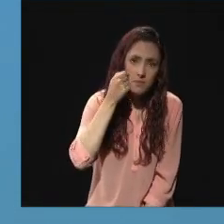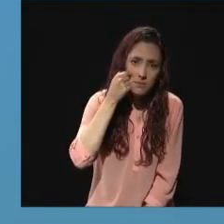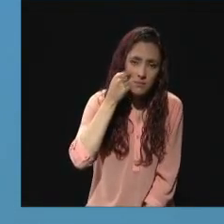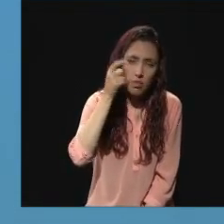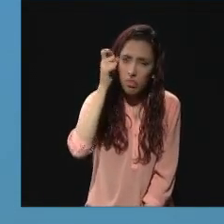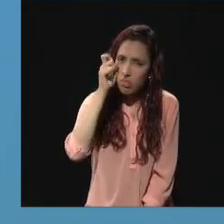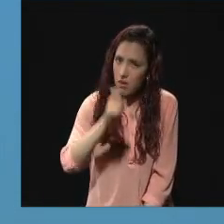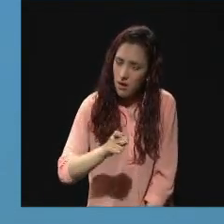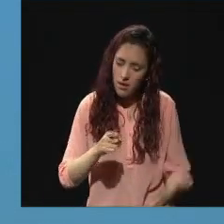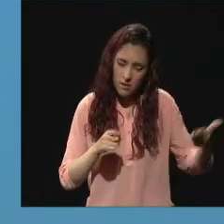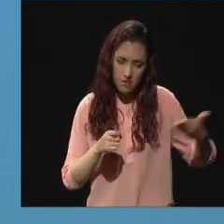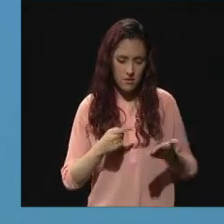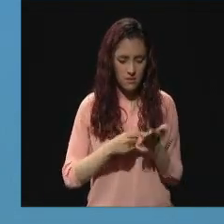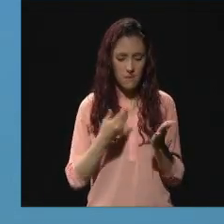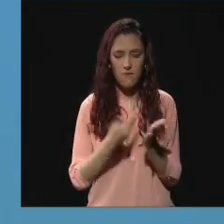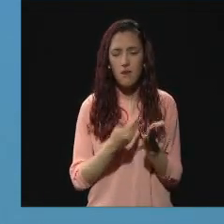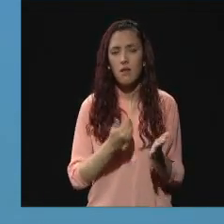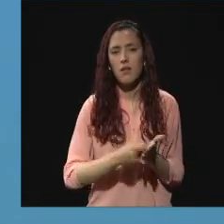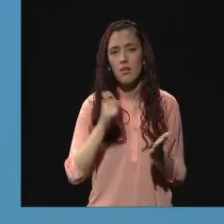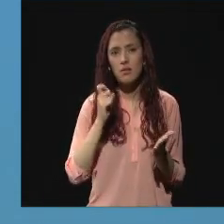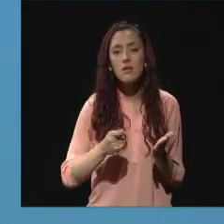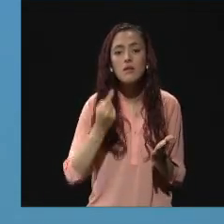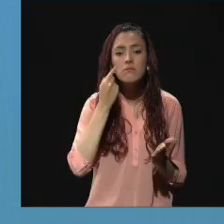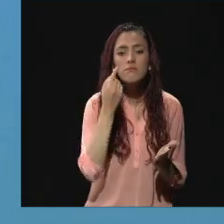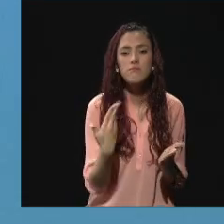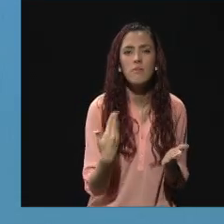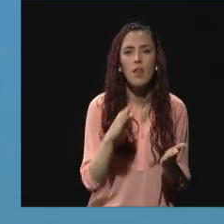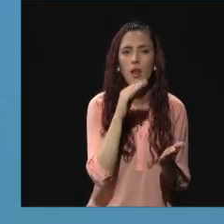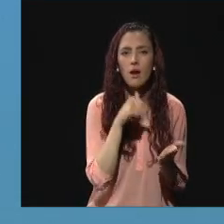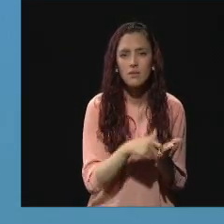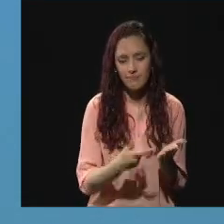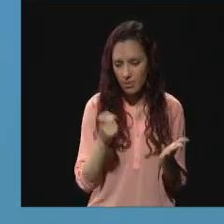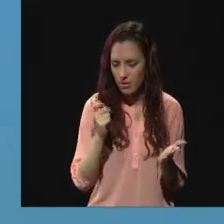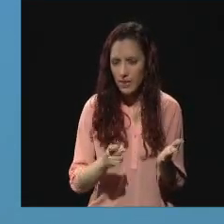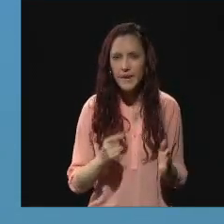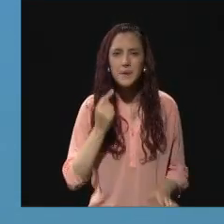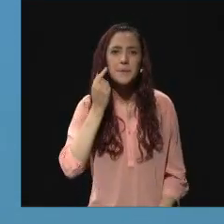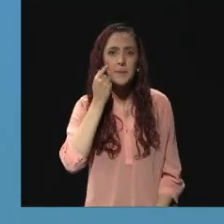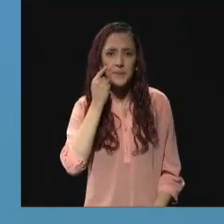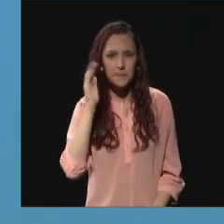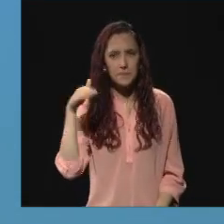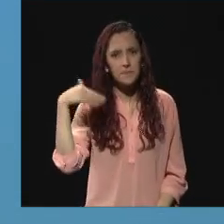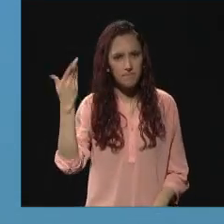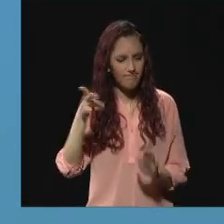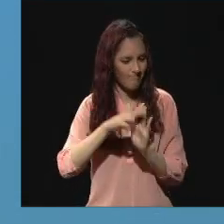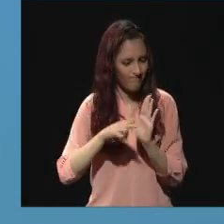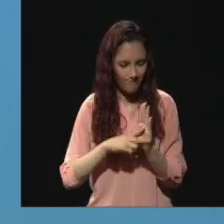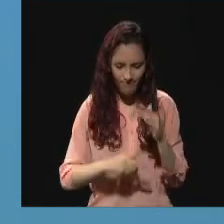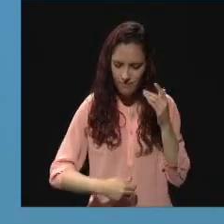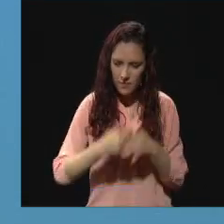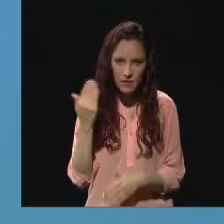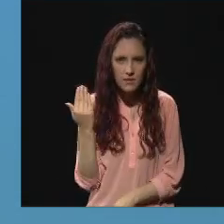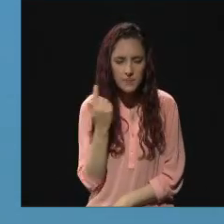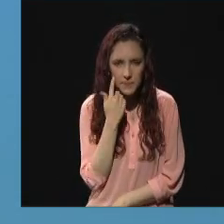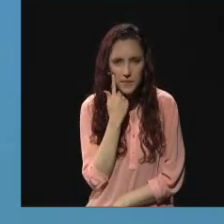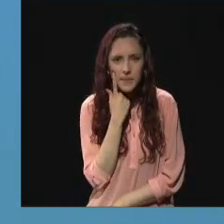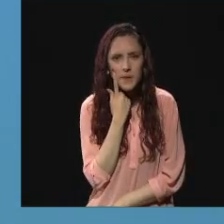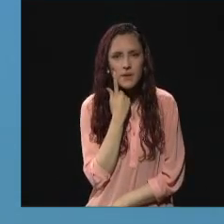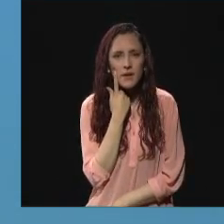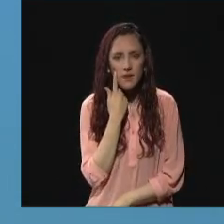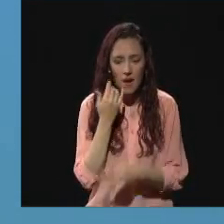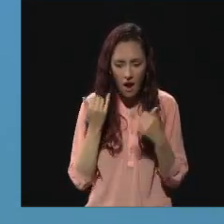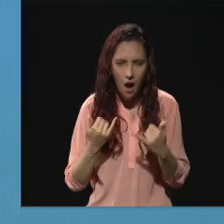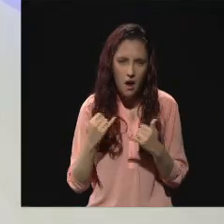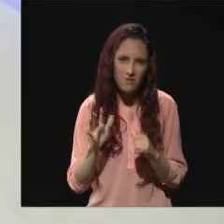del operador y segundo el régimen de régimen desafortunadamente pero próximamente ya arrancar desafortunadamente hoy en día no está